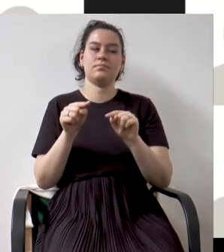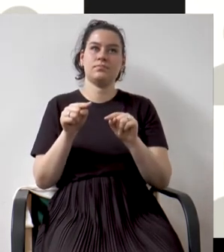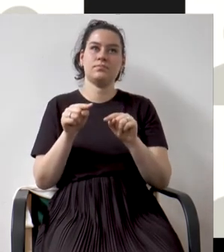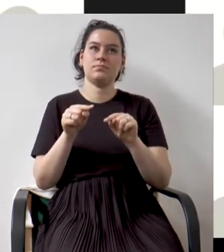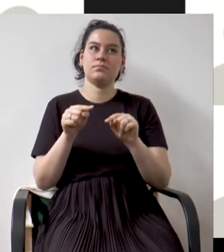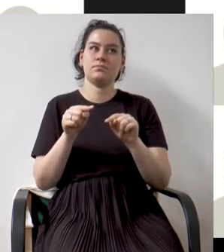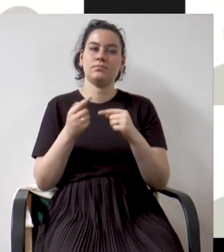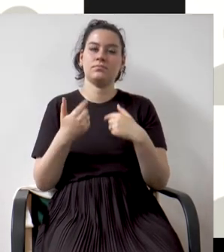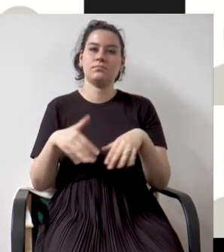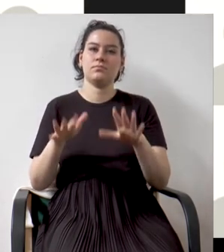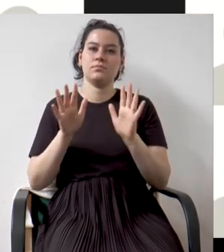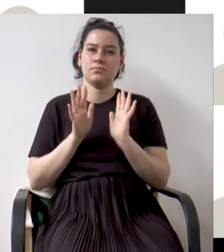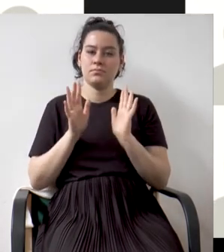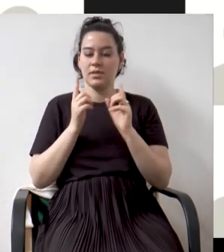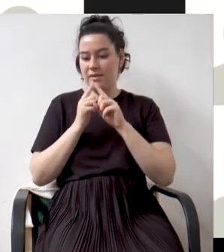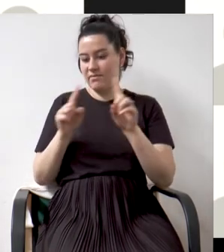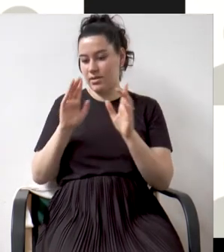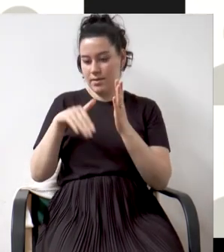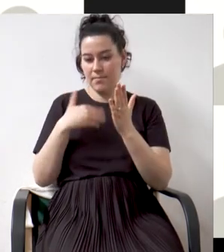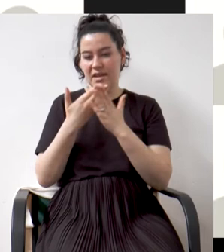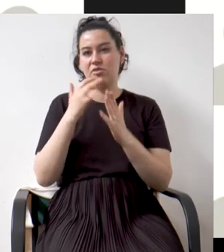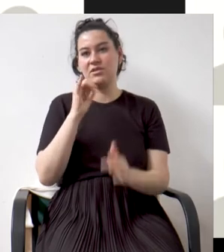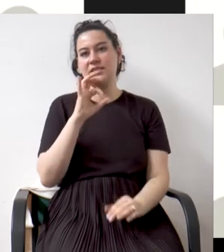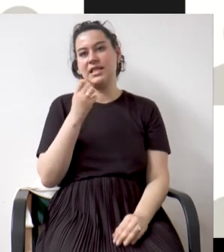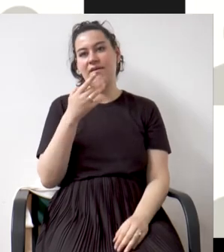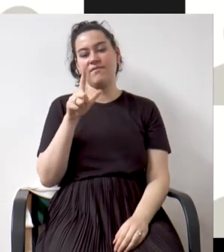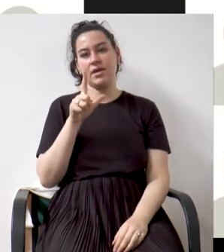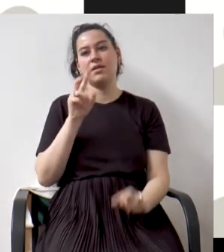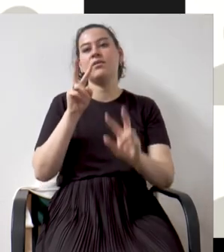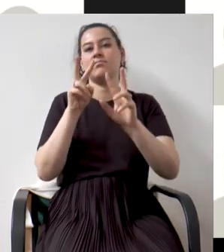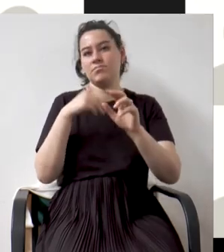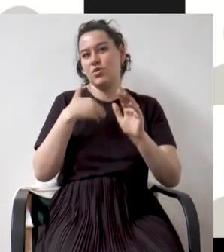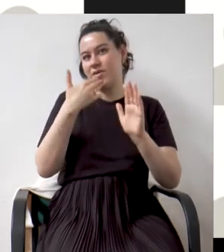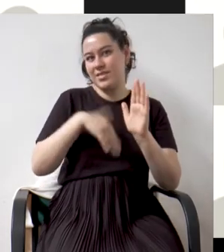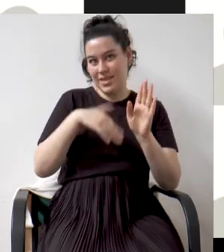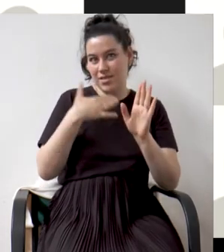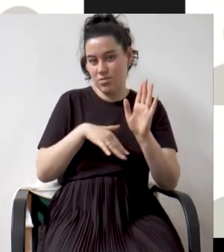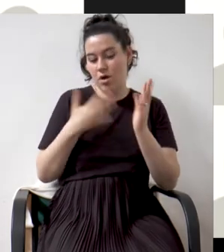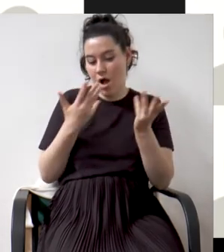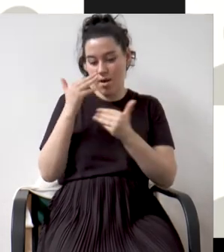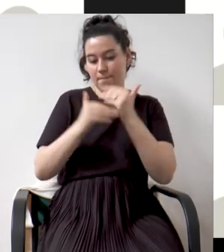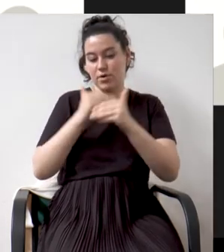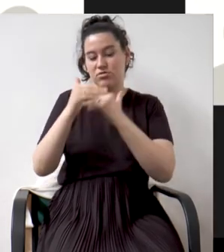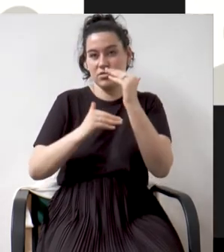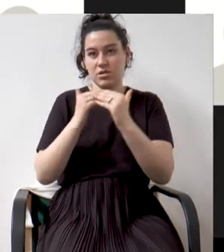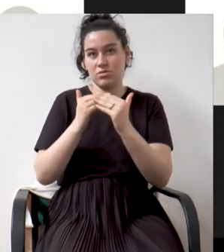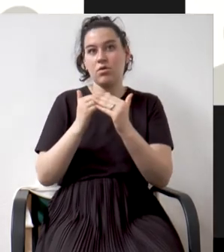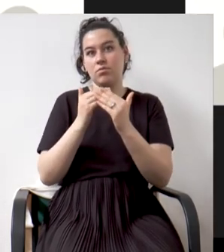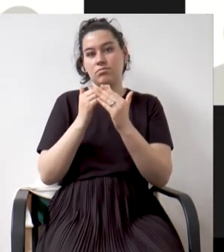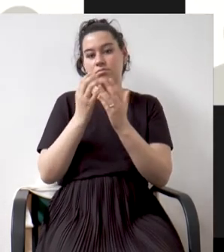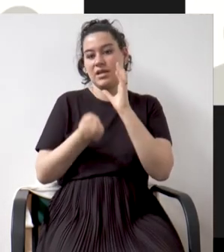Es, quizá un poco diferente a lo que planteaba Isabel. Entiendo que estamos en pleno proceso de